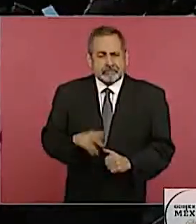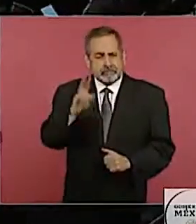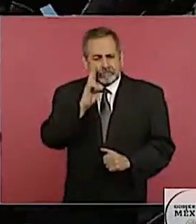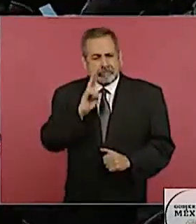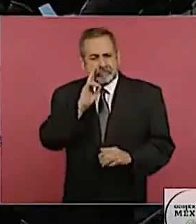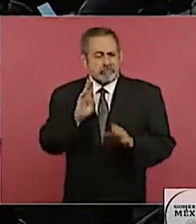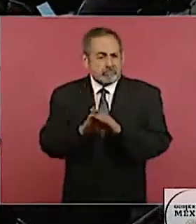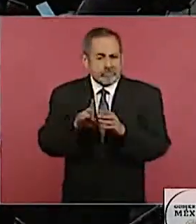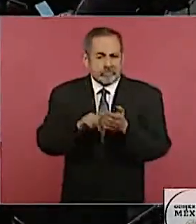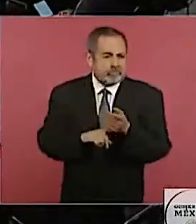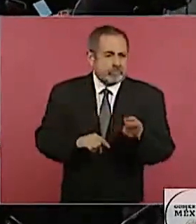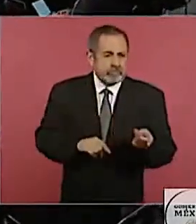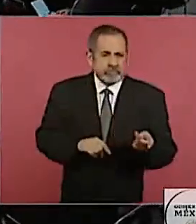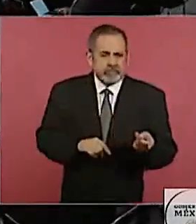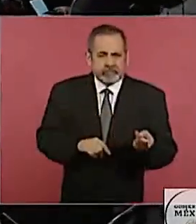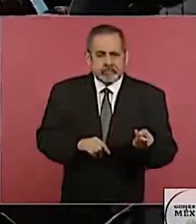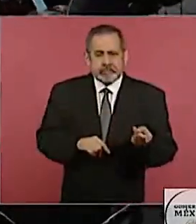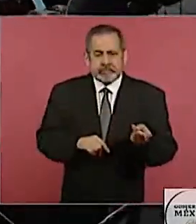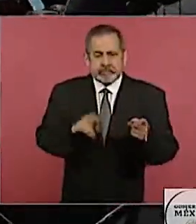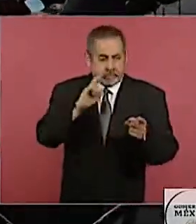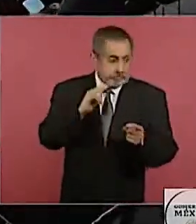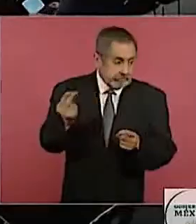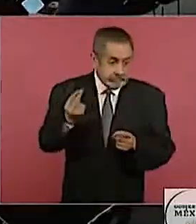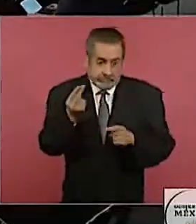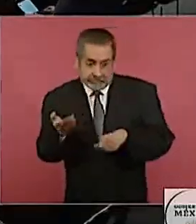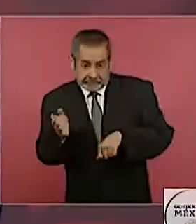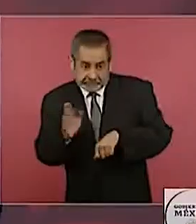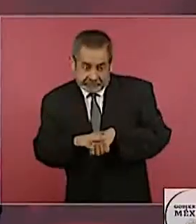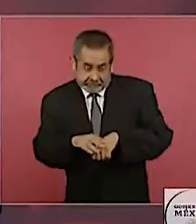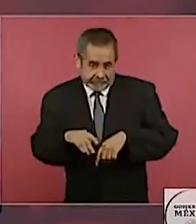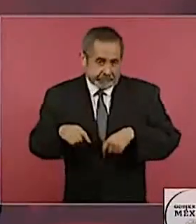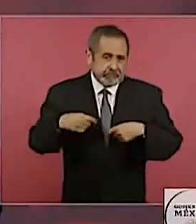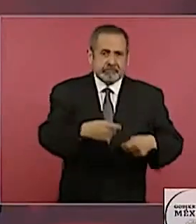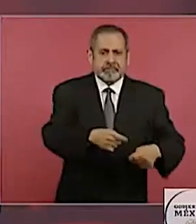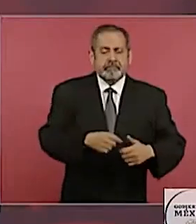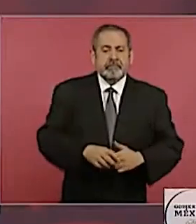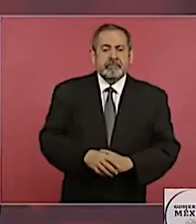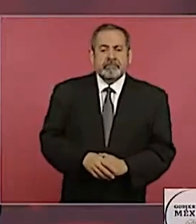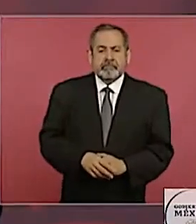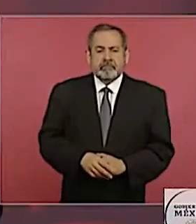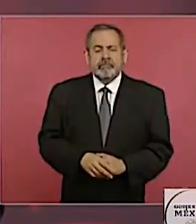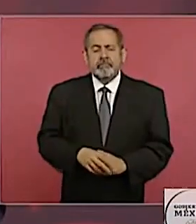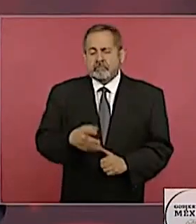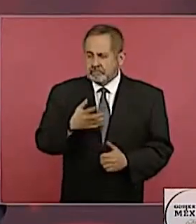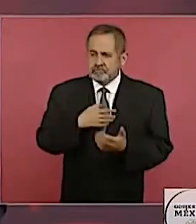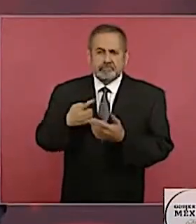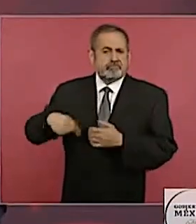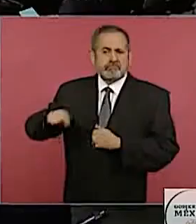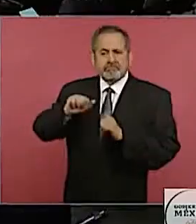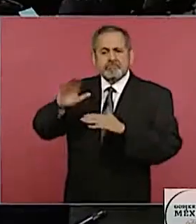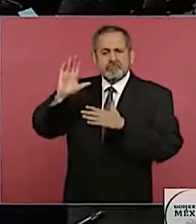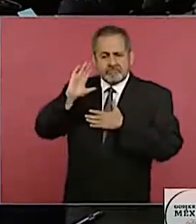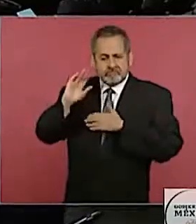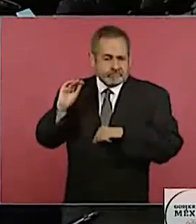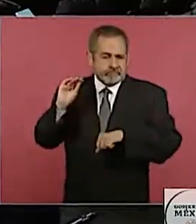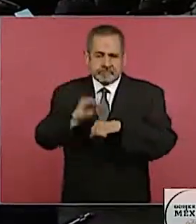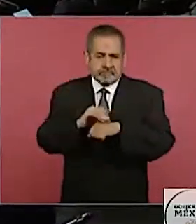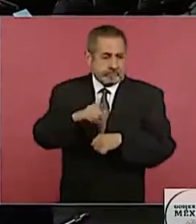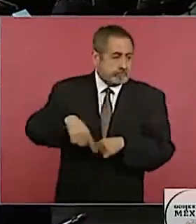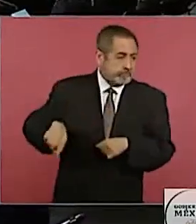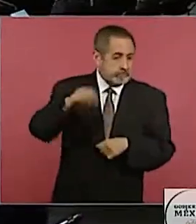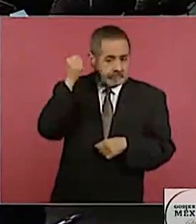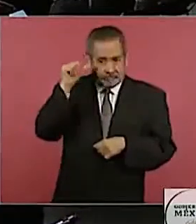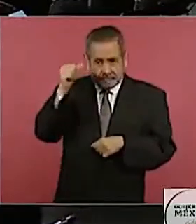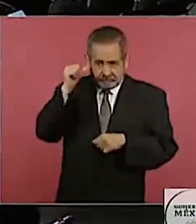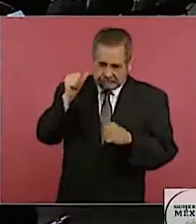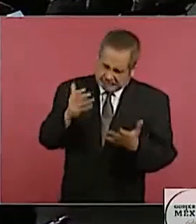a ver si no se requiere más pero tenemos el de poner de pie Acapulco y